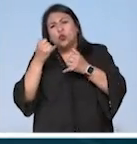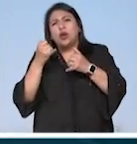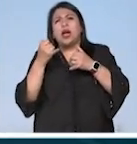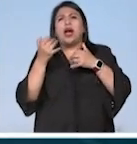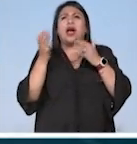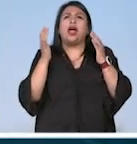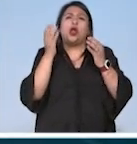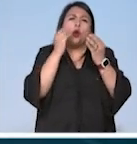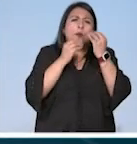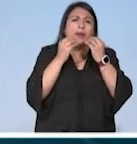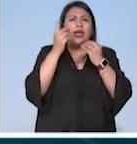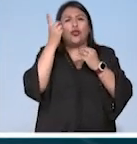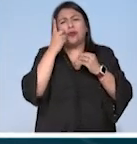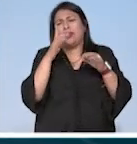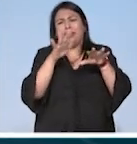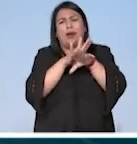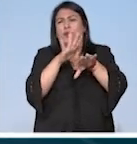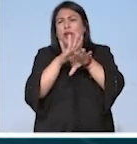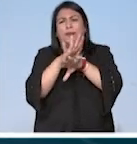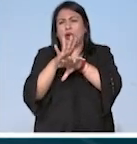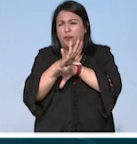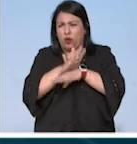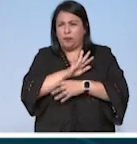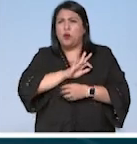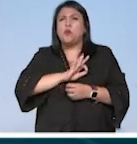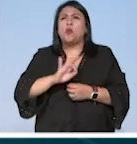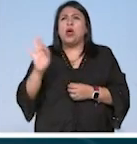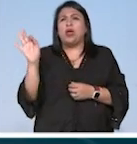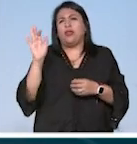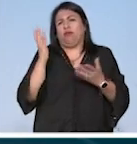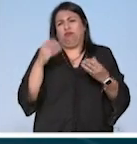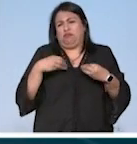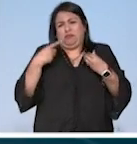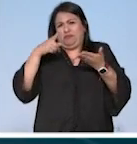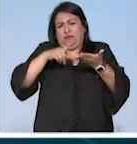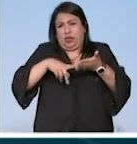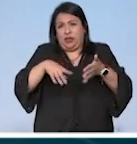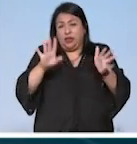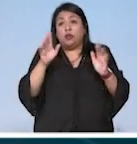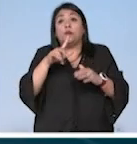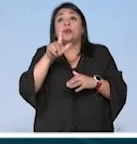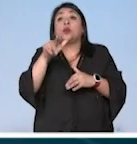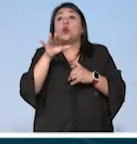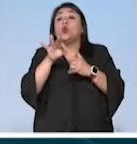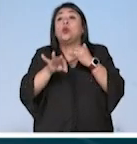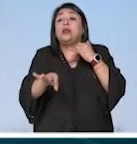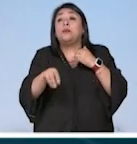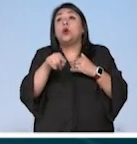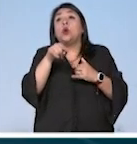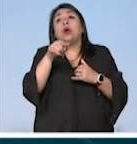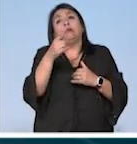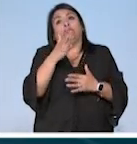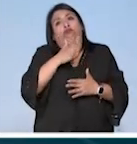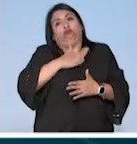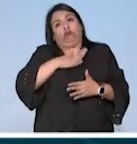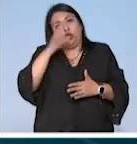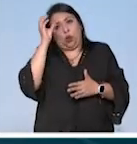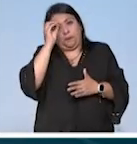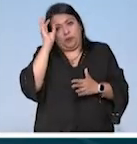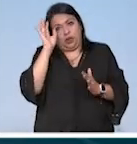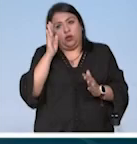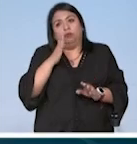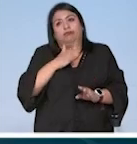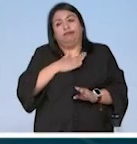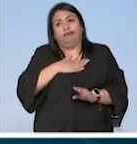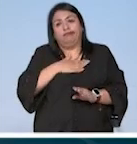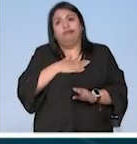comer dormir habitar y finalmente un punto que me parece